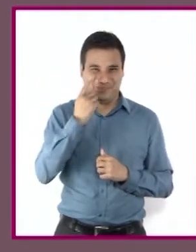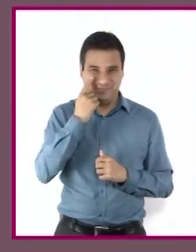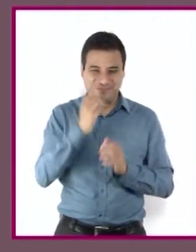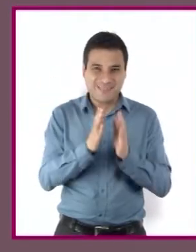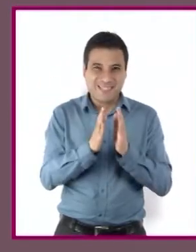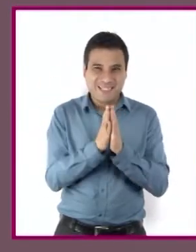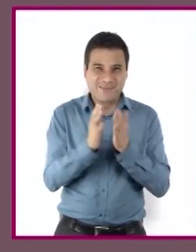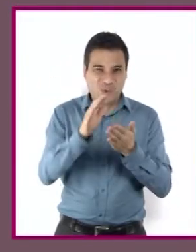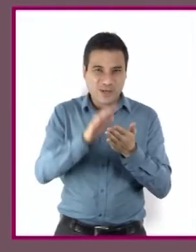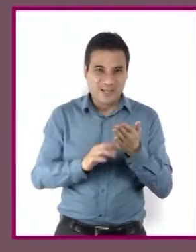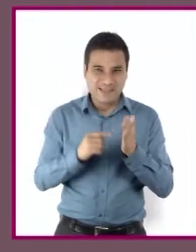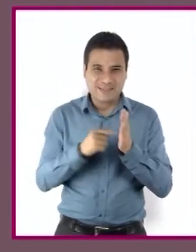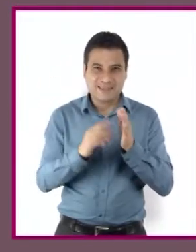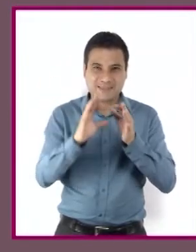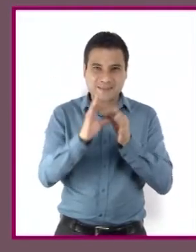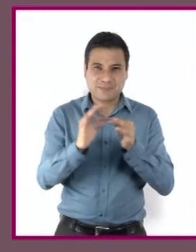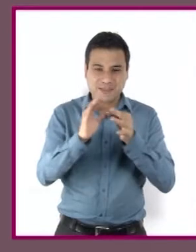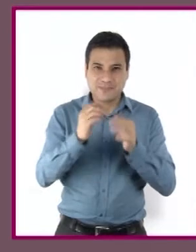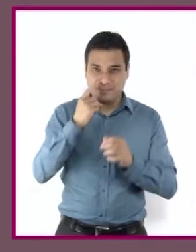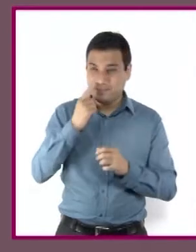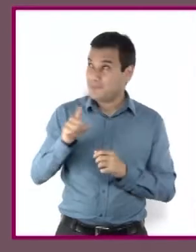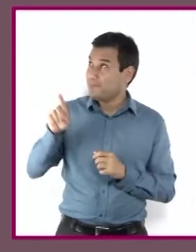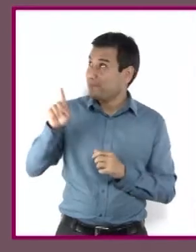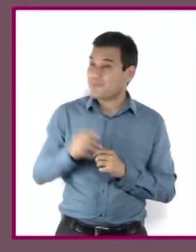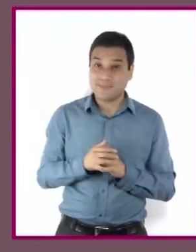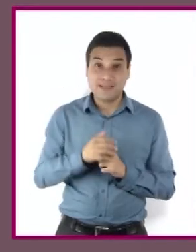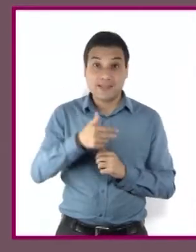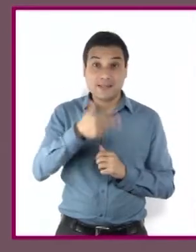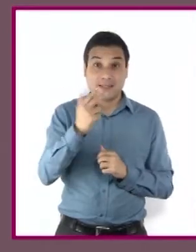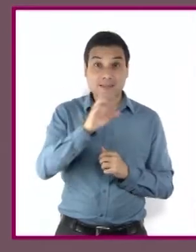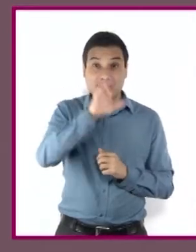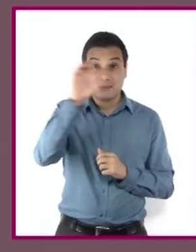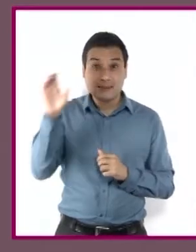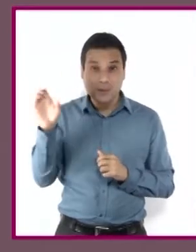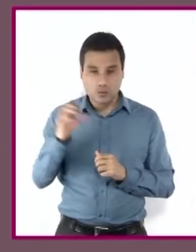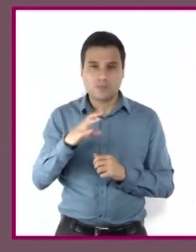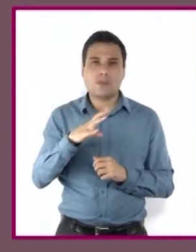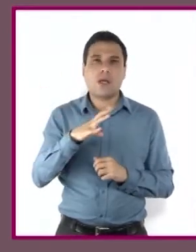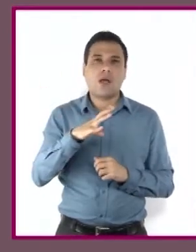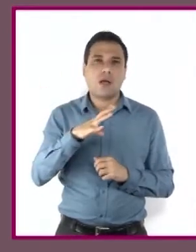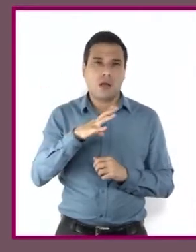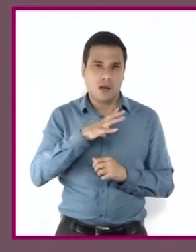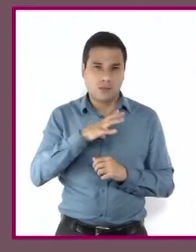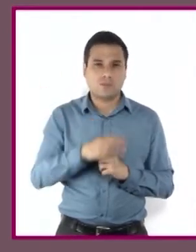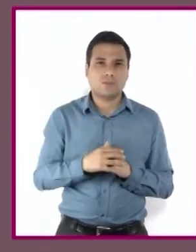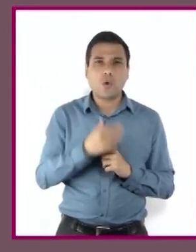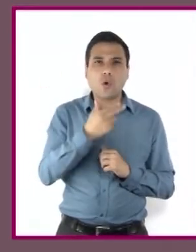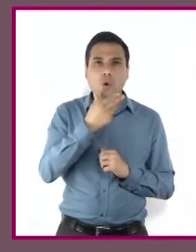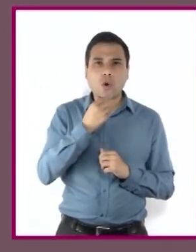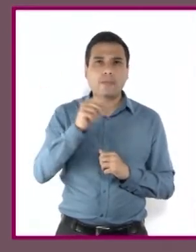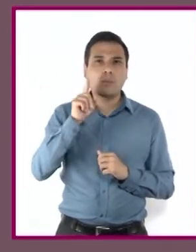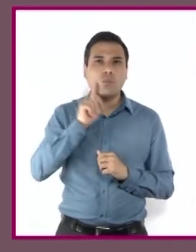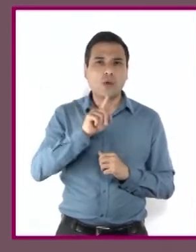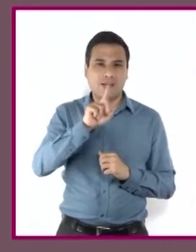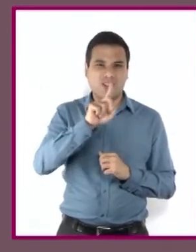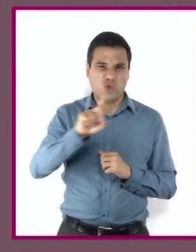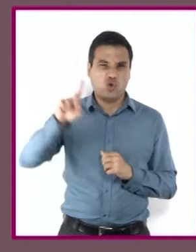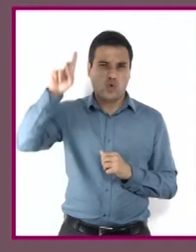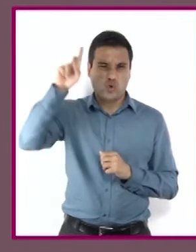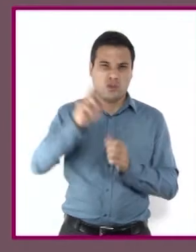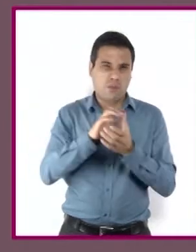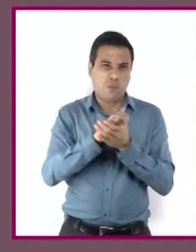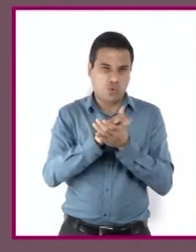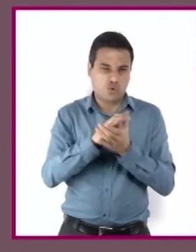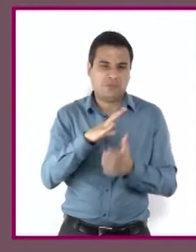inicio, en el 13º cielo se encontraba la pareja dual que en náhuatl se conocía como Tonacatecutli